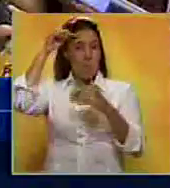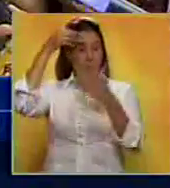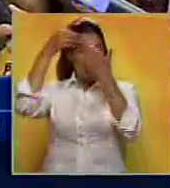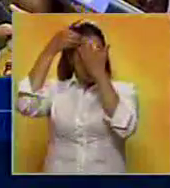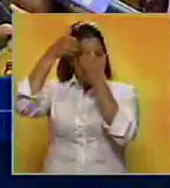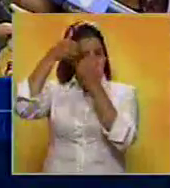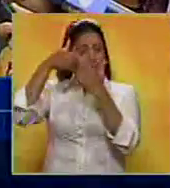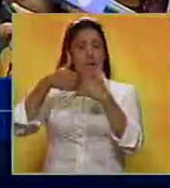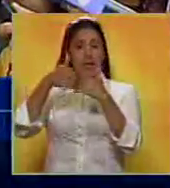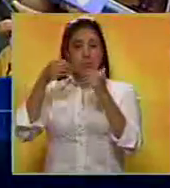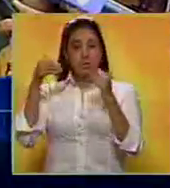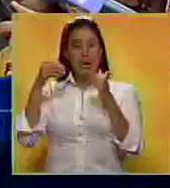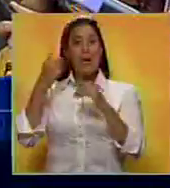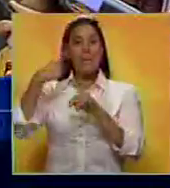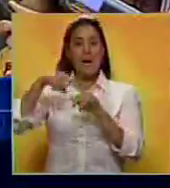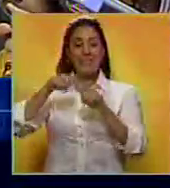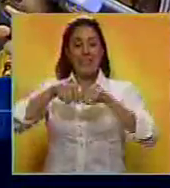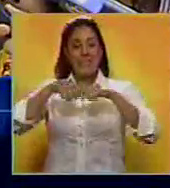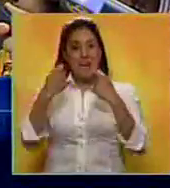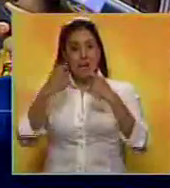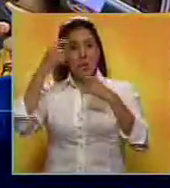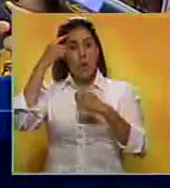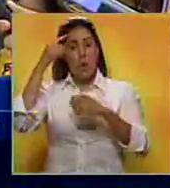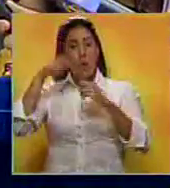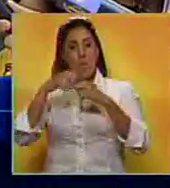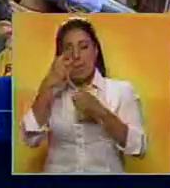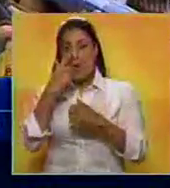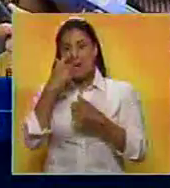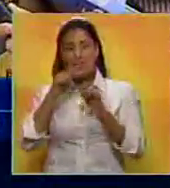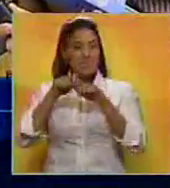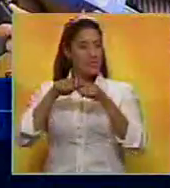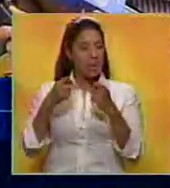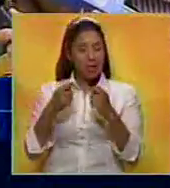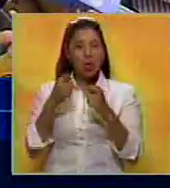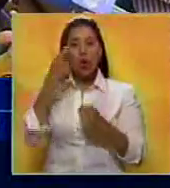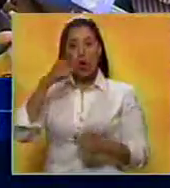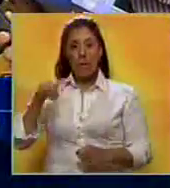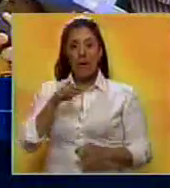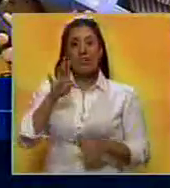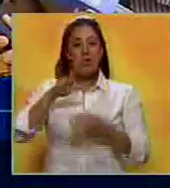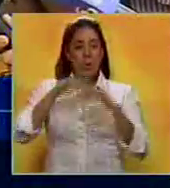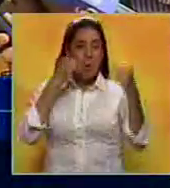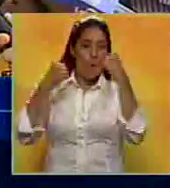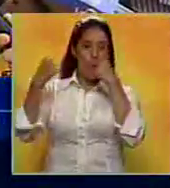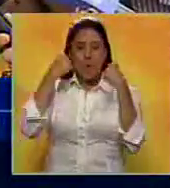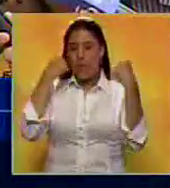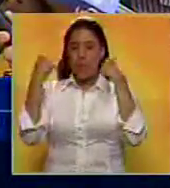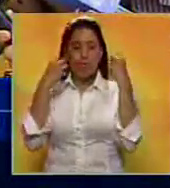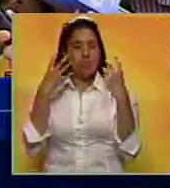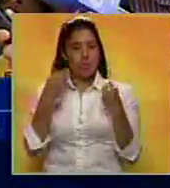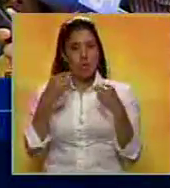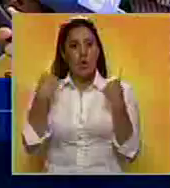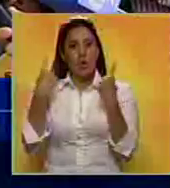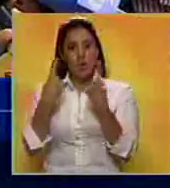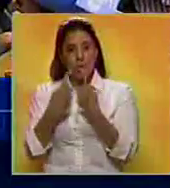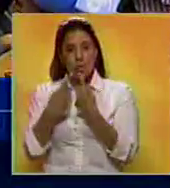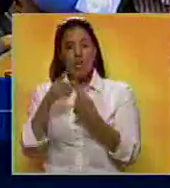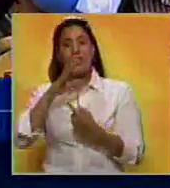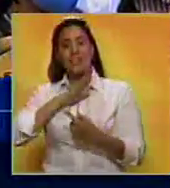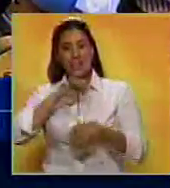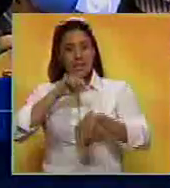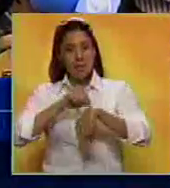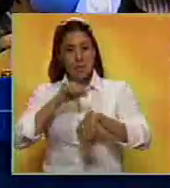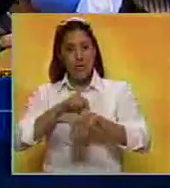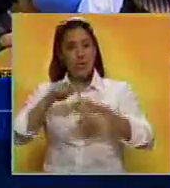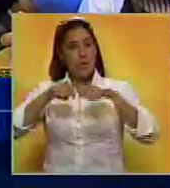profunda. Además de ello, tiene una fractura del hueso propio de la nariz. El diputado José Brito, producto de múltiples contusiones en el hemitoras derecho, tiene en